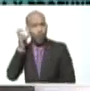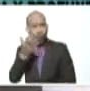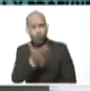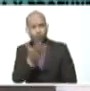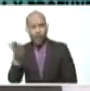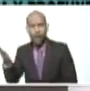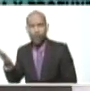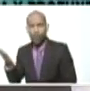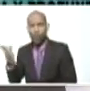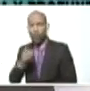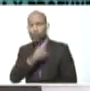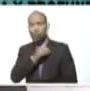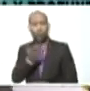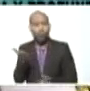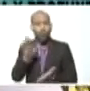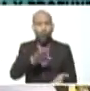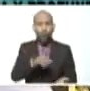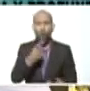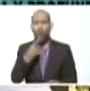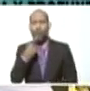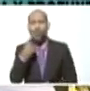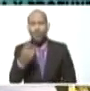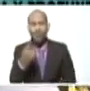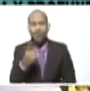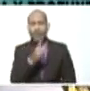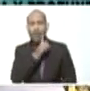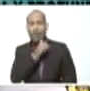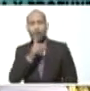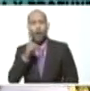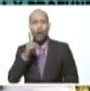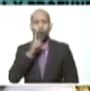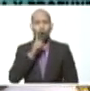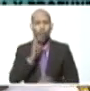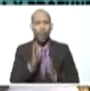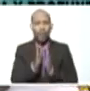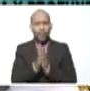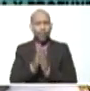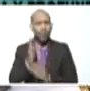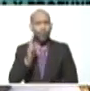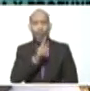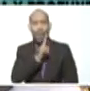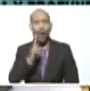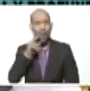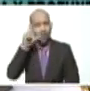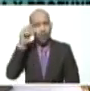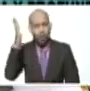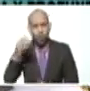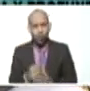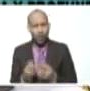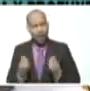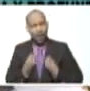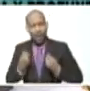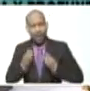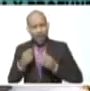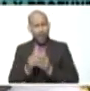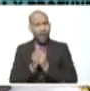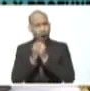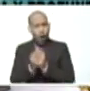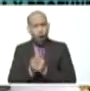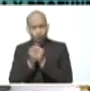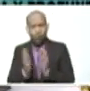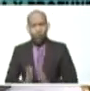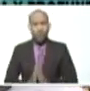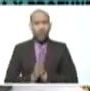murió pronunciando el nombre de la Virgen Santísima. Vivir el Evangelio lo ha convertido en el santo